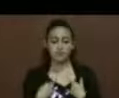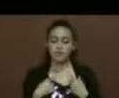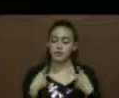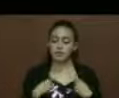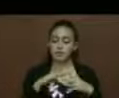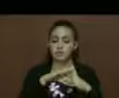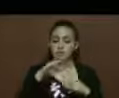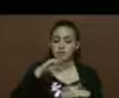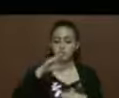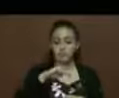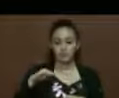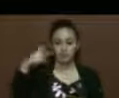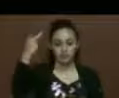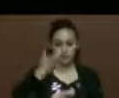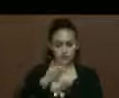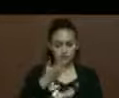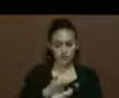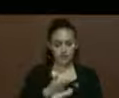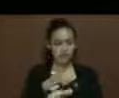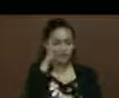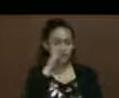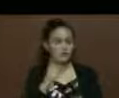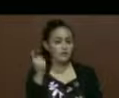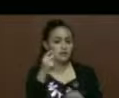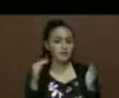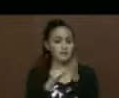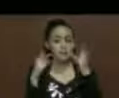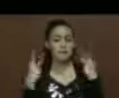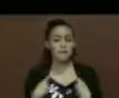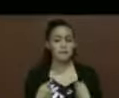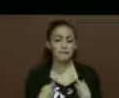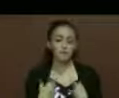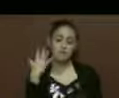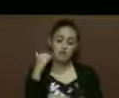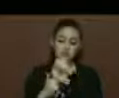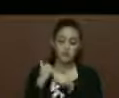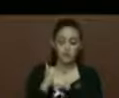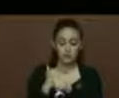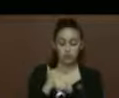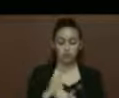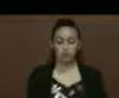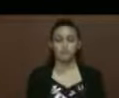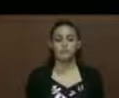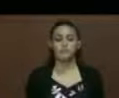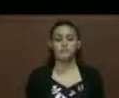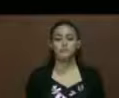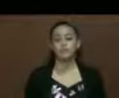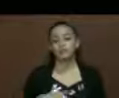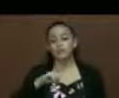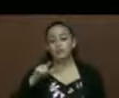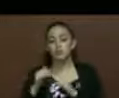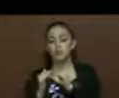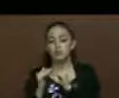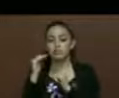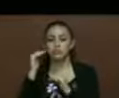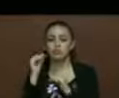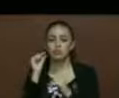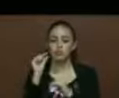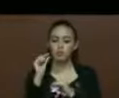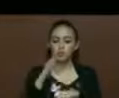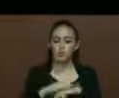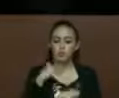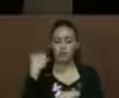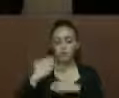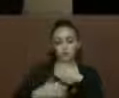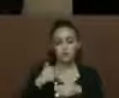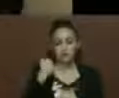Michoacán, Estados Unidos, alrededor de 100,000 personas en 5 años. Luego subió un poco en los